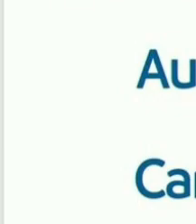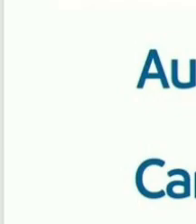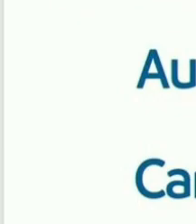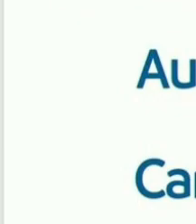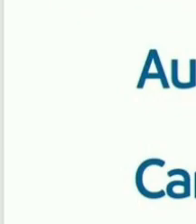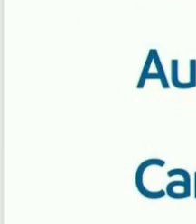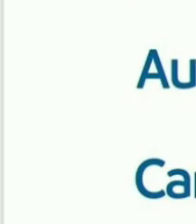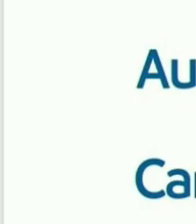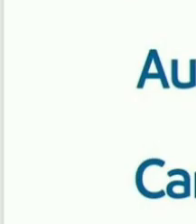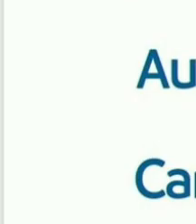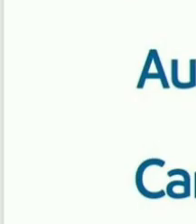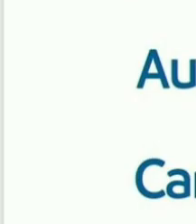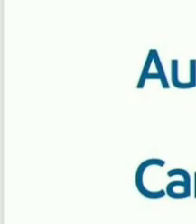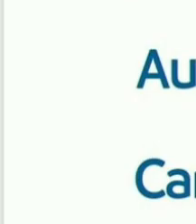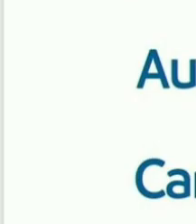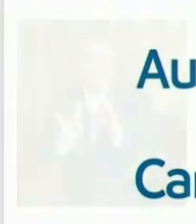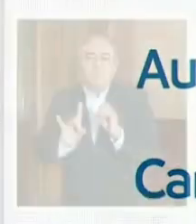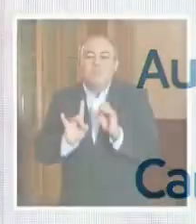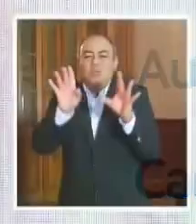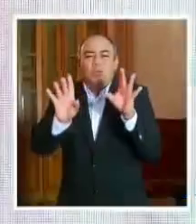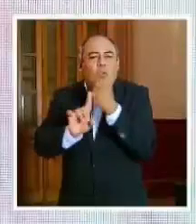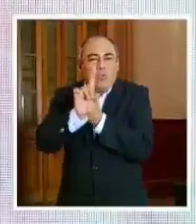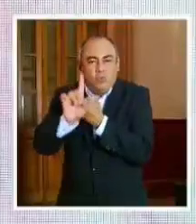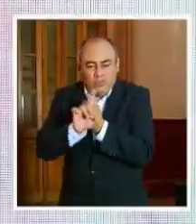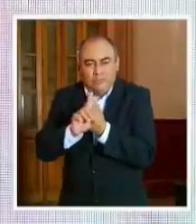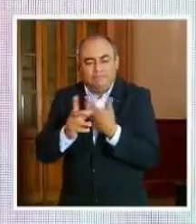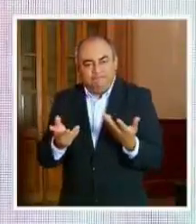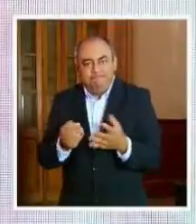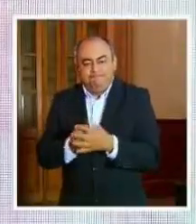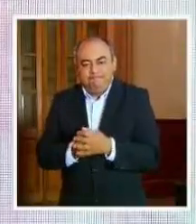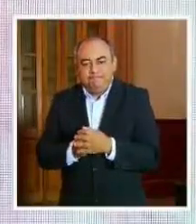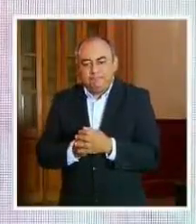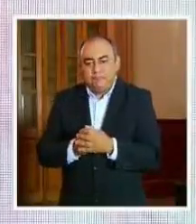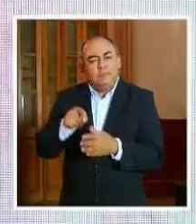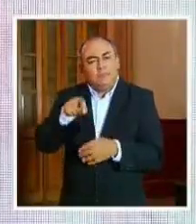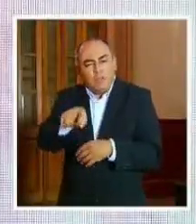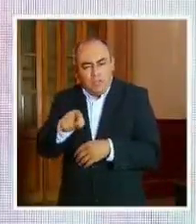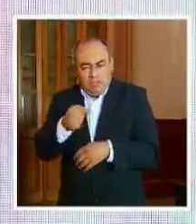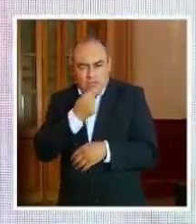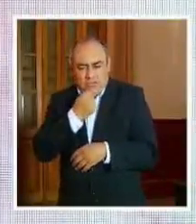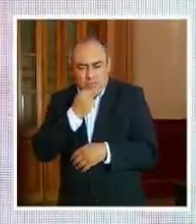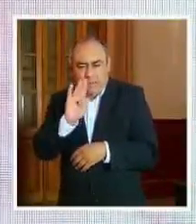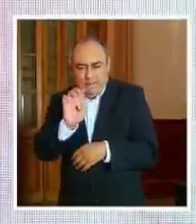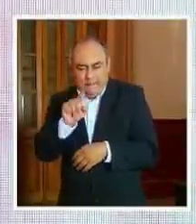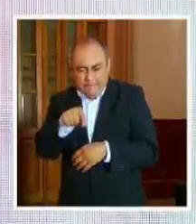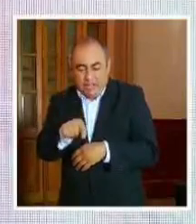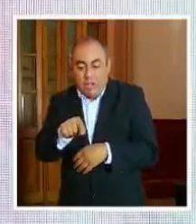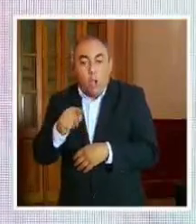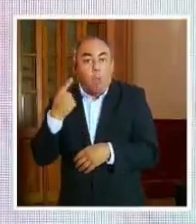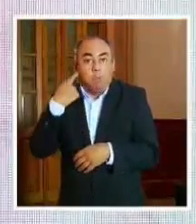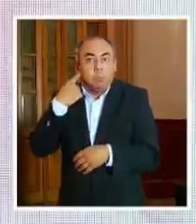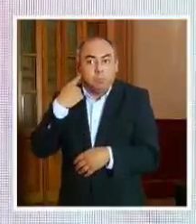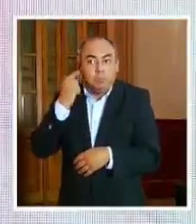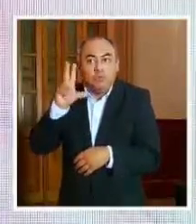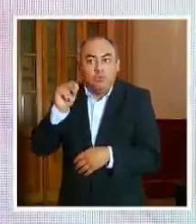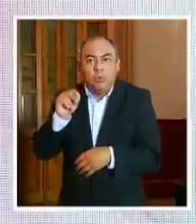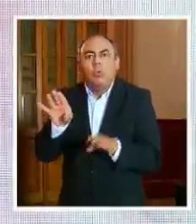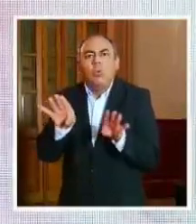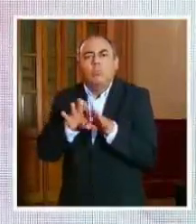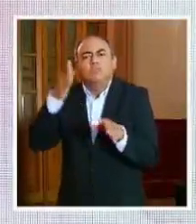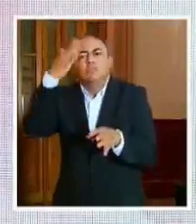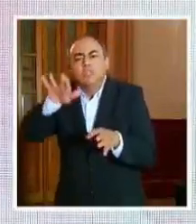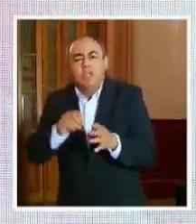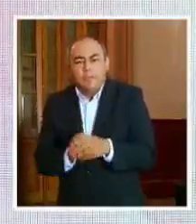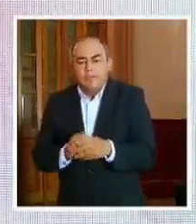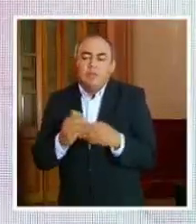y papá y no lo hace. Podemos identificar que el niño no escucha e intervenir de forma temprana